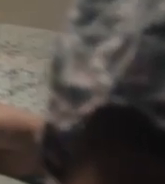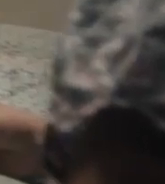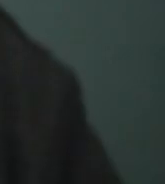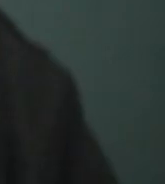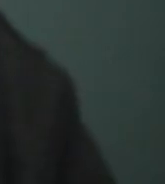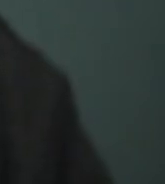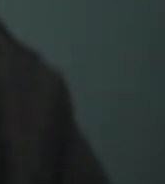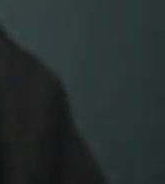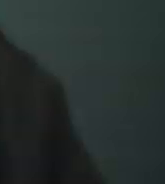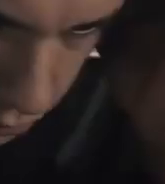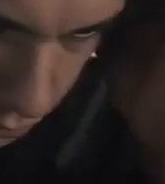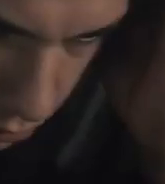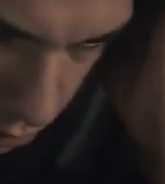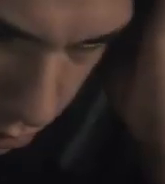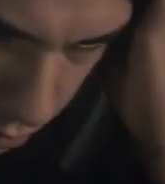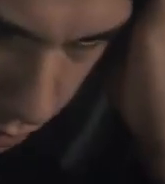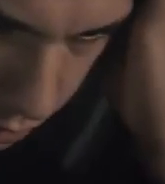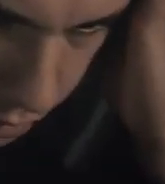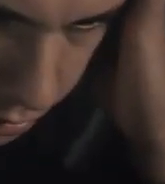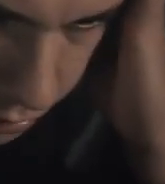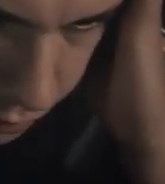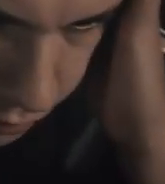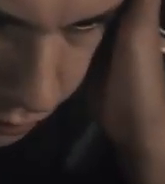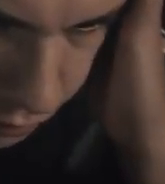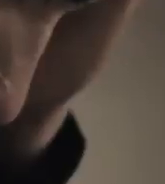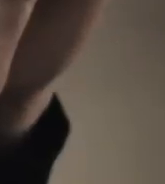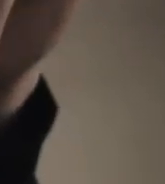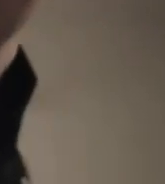Escucha su soledad.